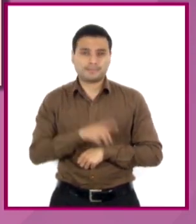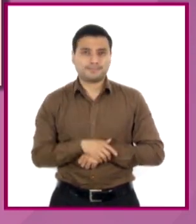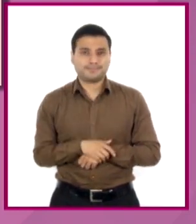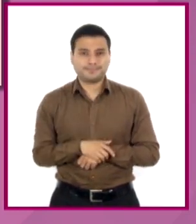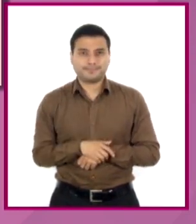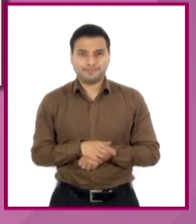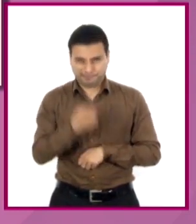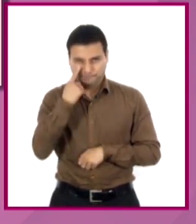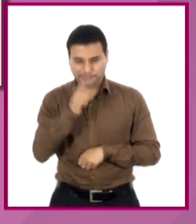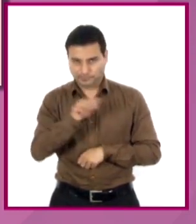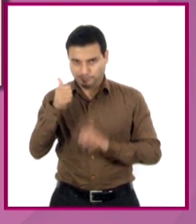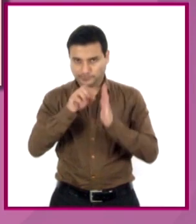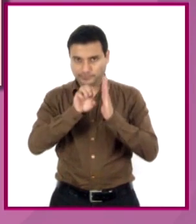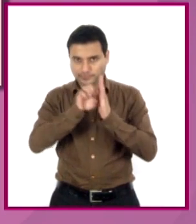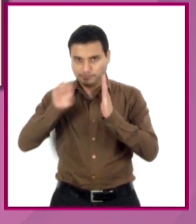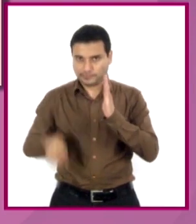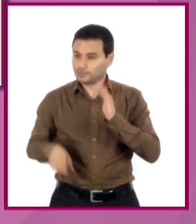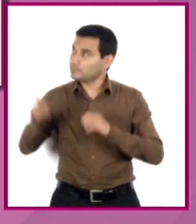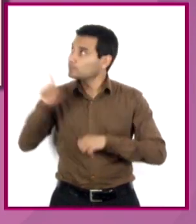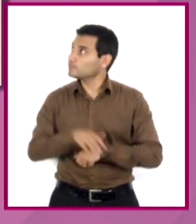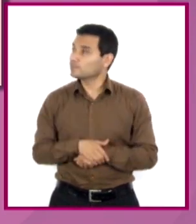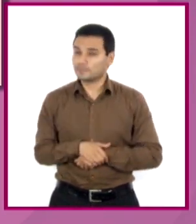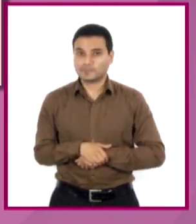Seguimos con la fracción.